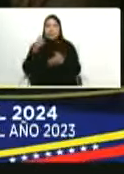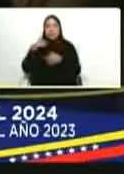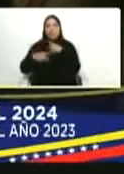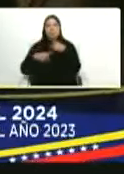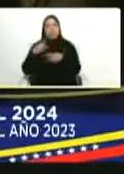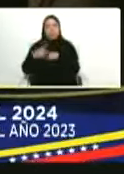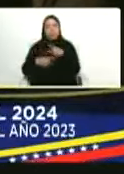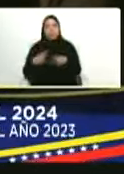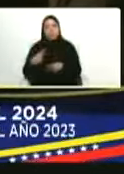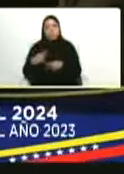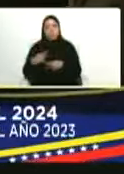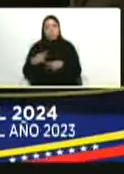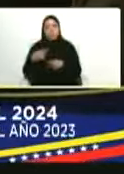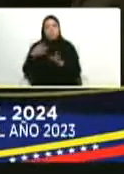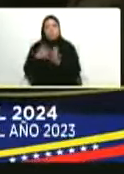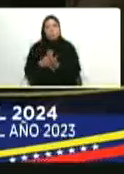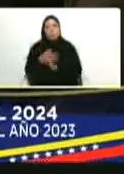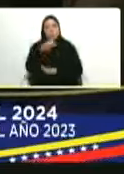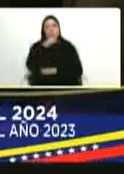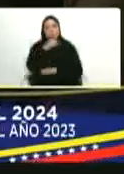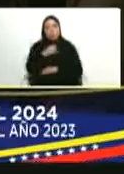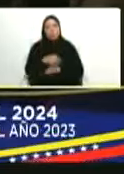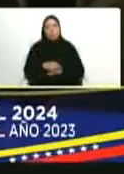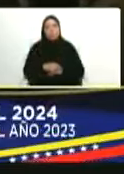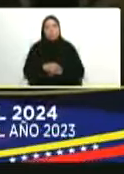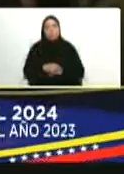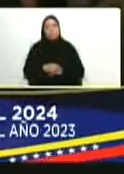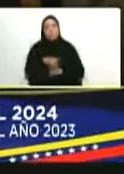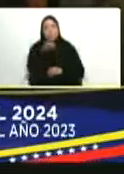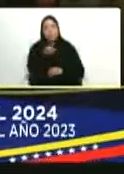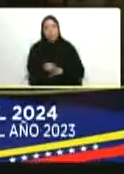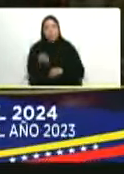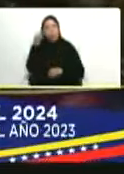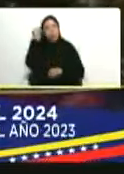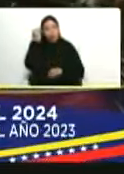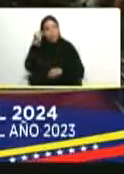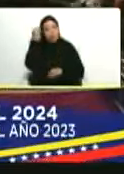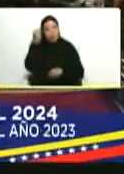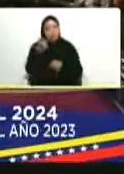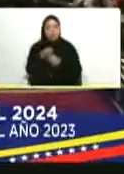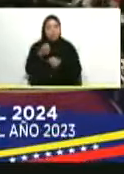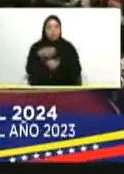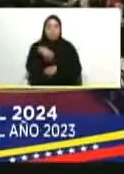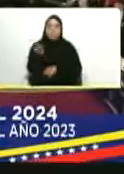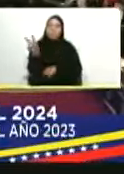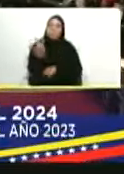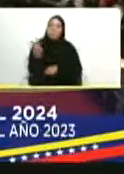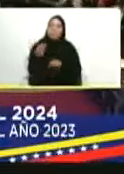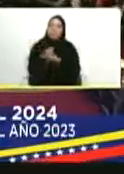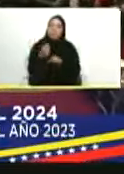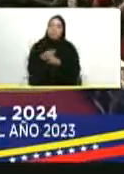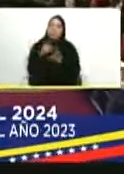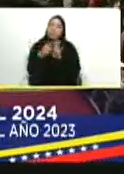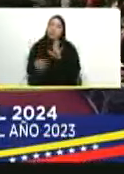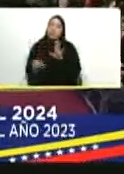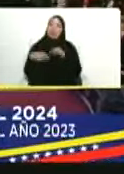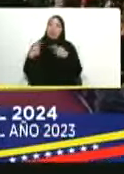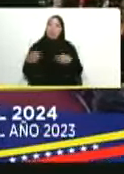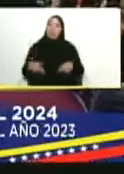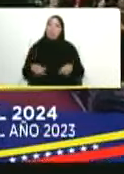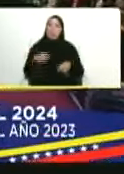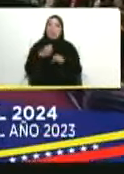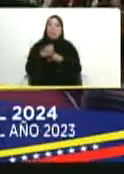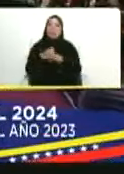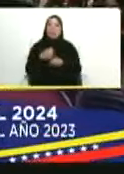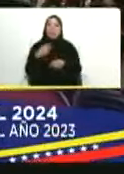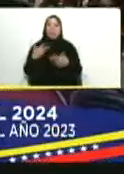procesos de materia procesal y así garantizar por parte del Estado venezolano los derechos humanos y la